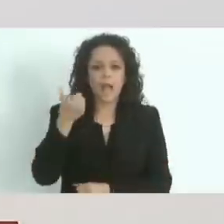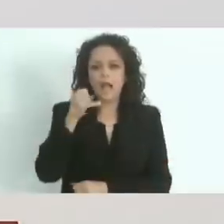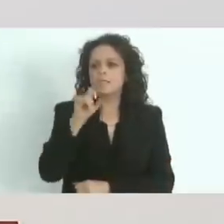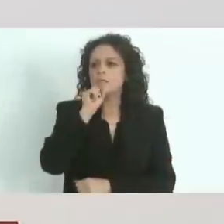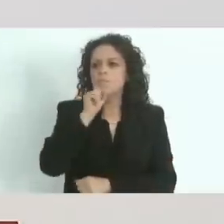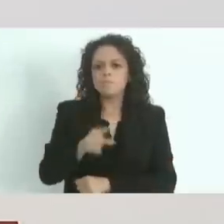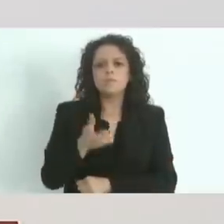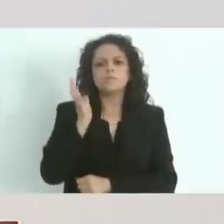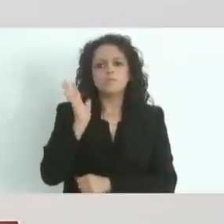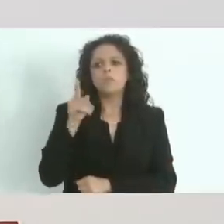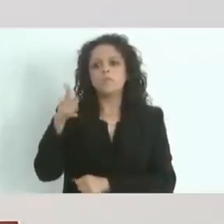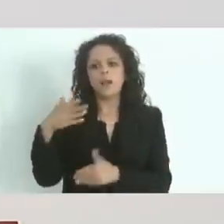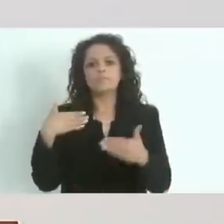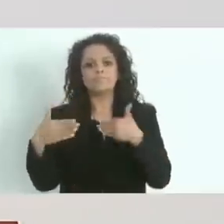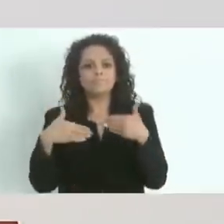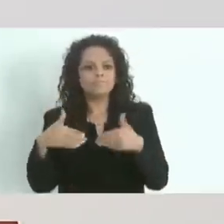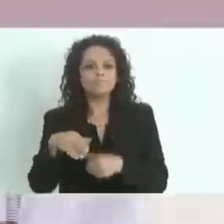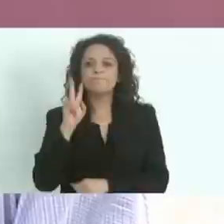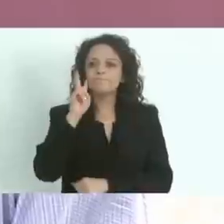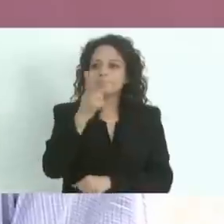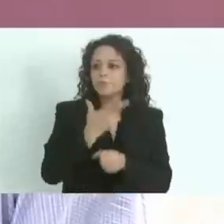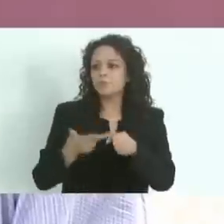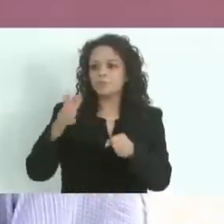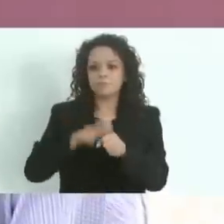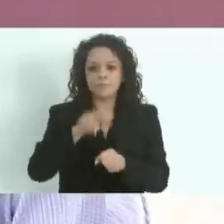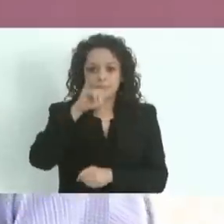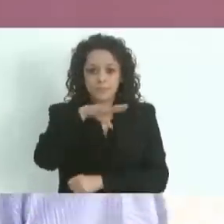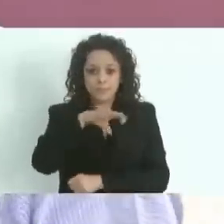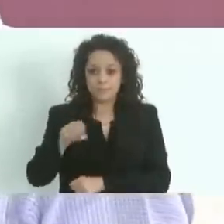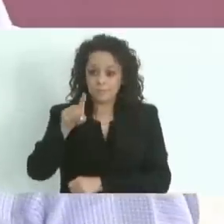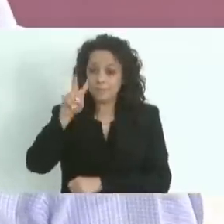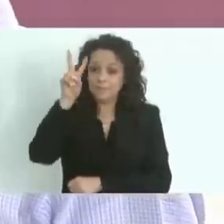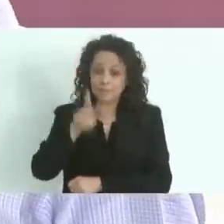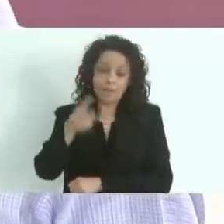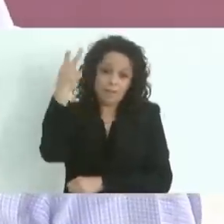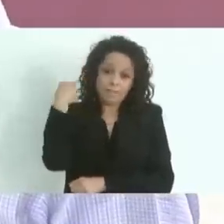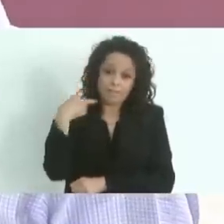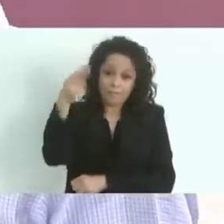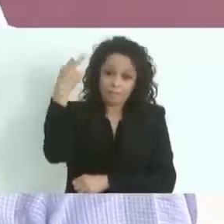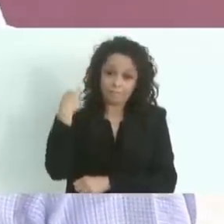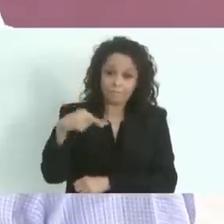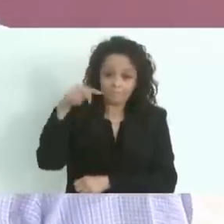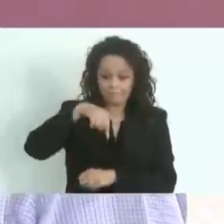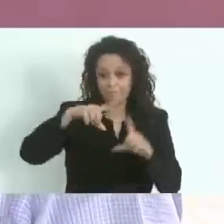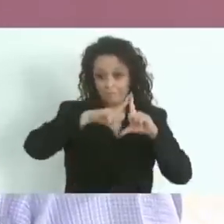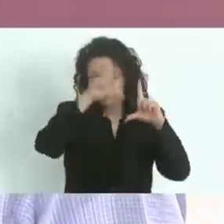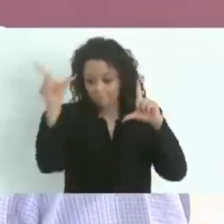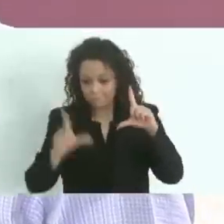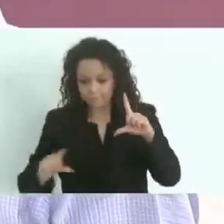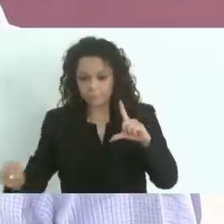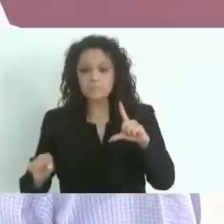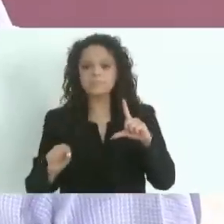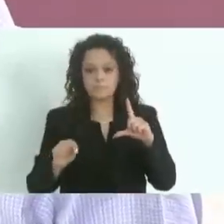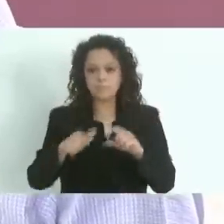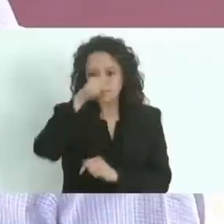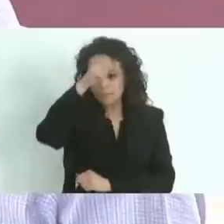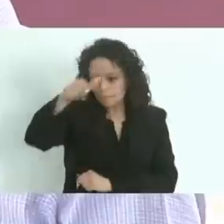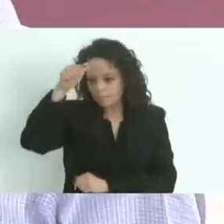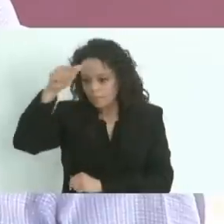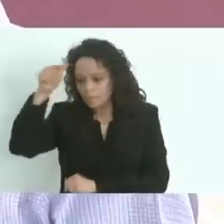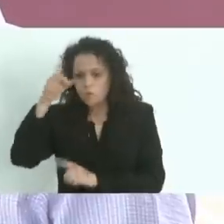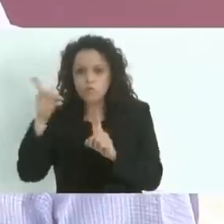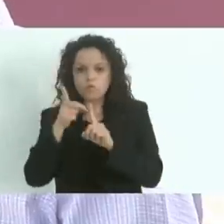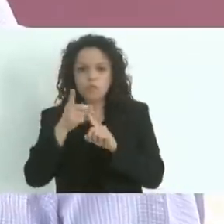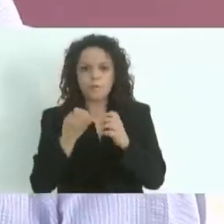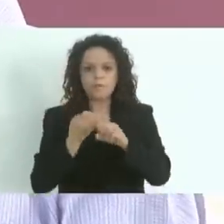hospitales del IMSS, que fue una gira muy amplia por todo el país, en donde fue constatando las necesidades más importantes que hay